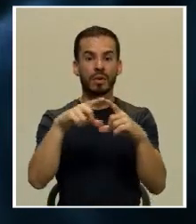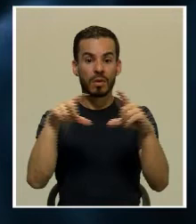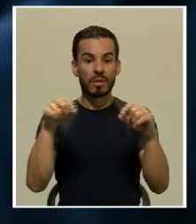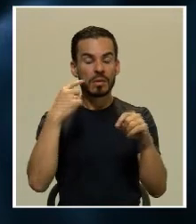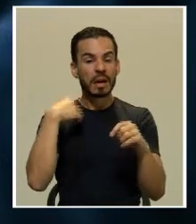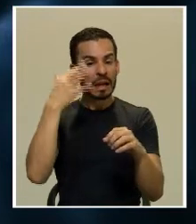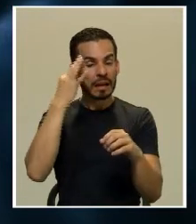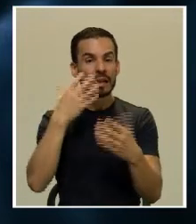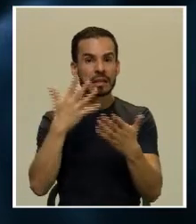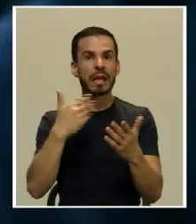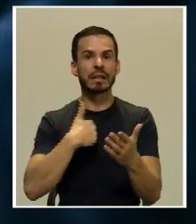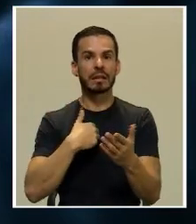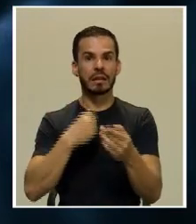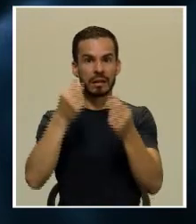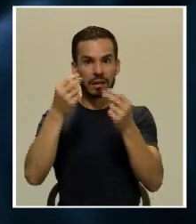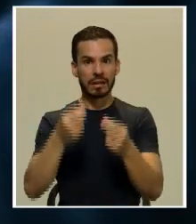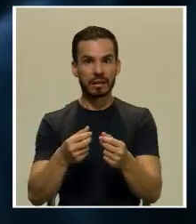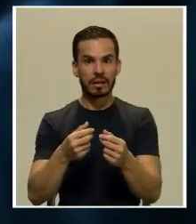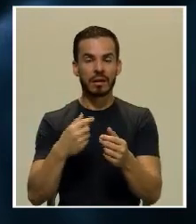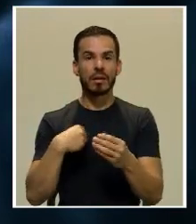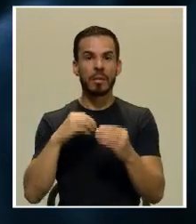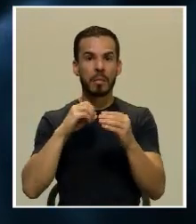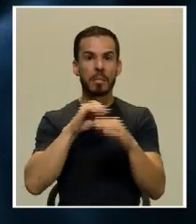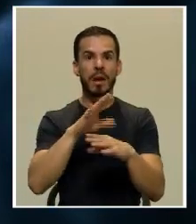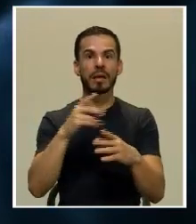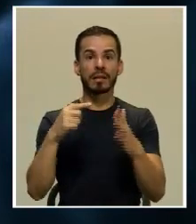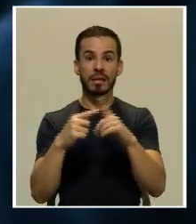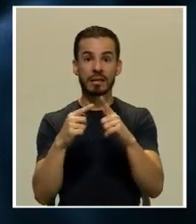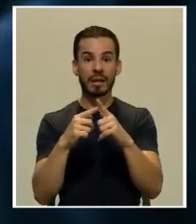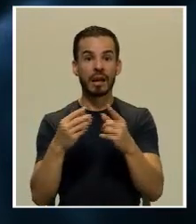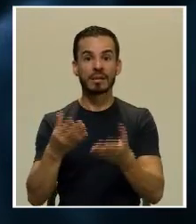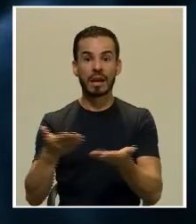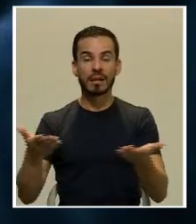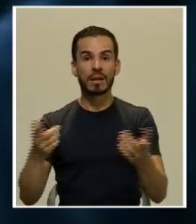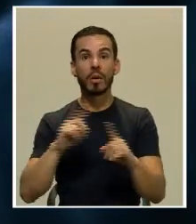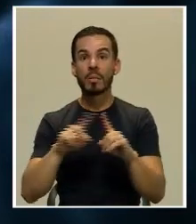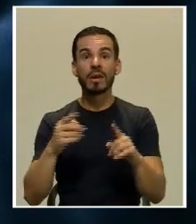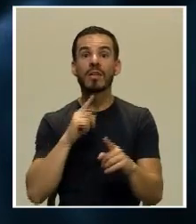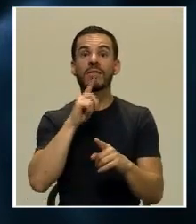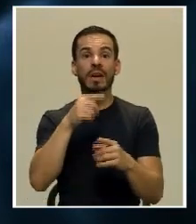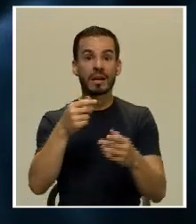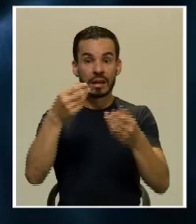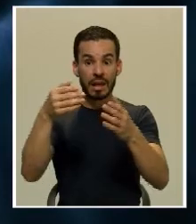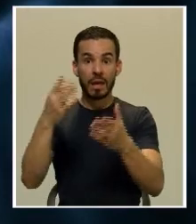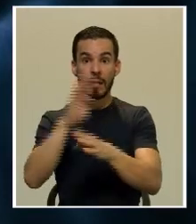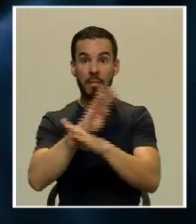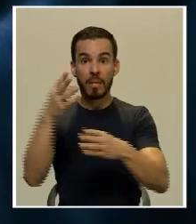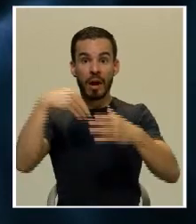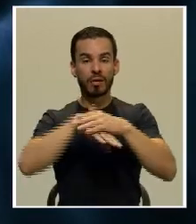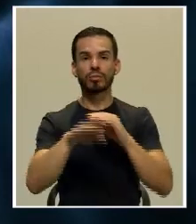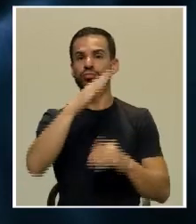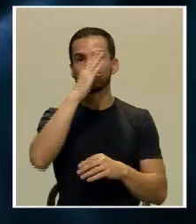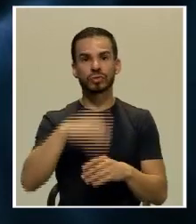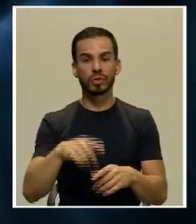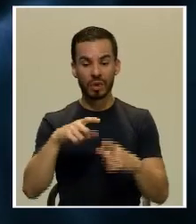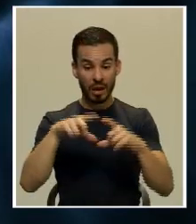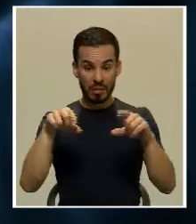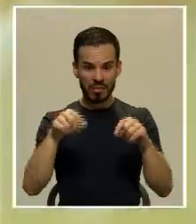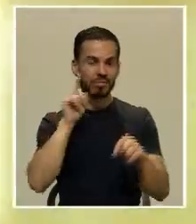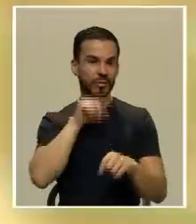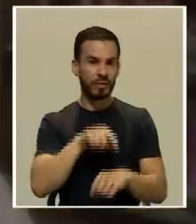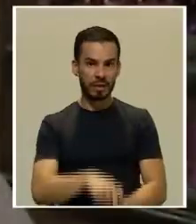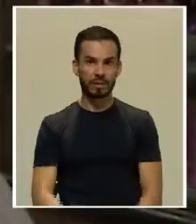víctima crea que ya cuenta con el dinero en su cuenta. Manda un taxi a recoger el artículo, pero en realidad el depósito nunca se dio y el voucher es